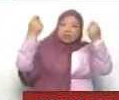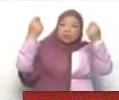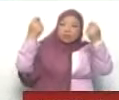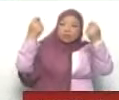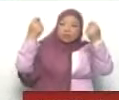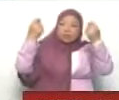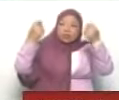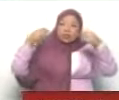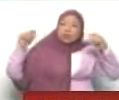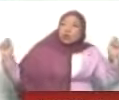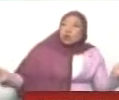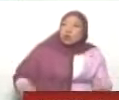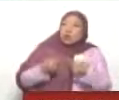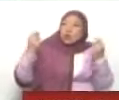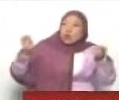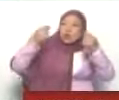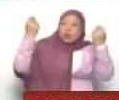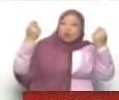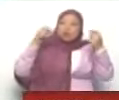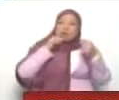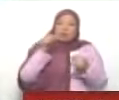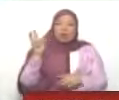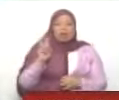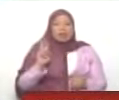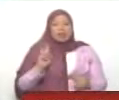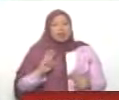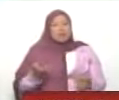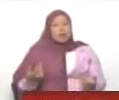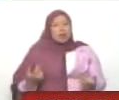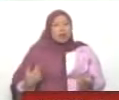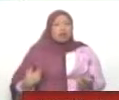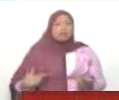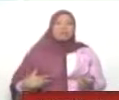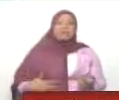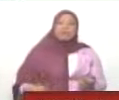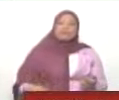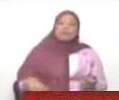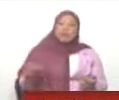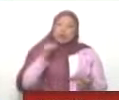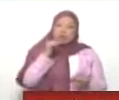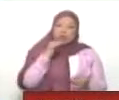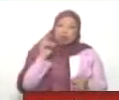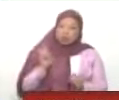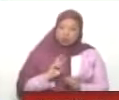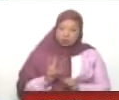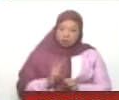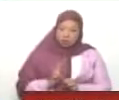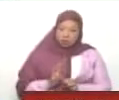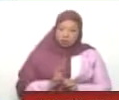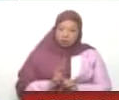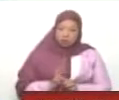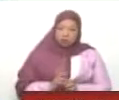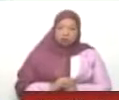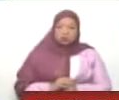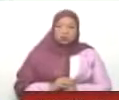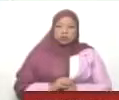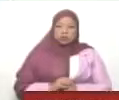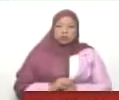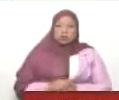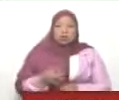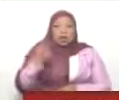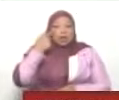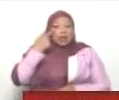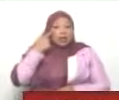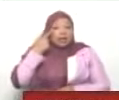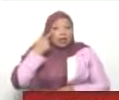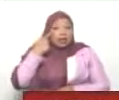una campaña para manchar a Venezuela, para manchar a Venezuela. Alerta con